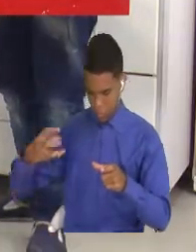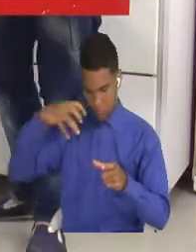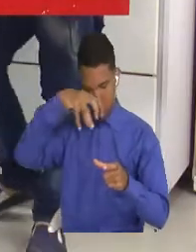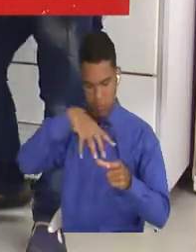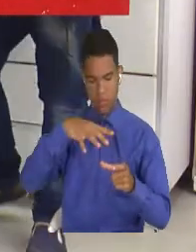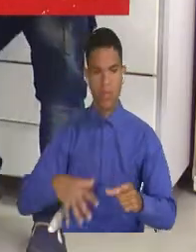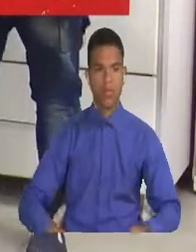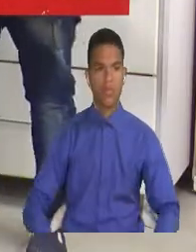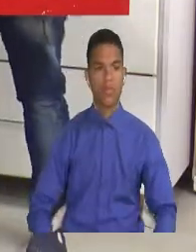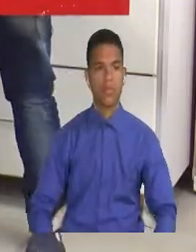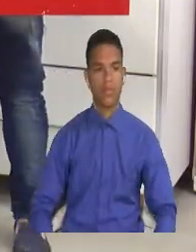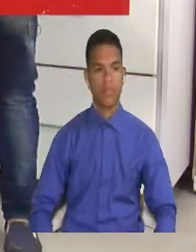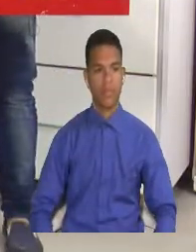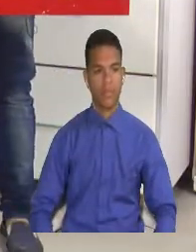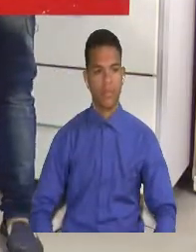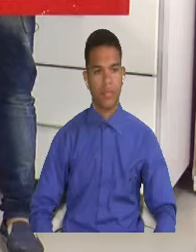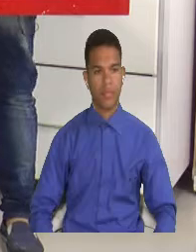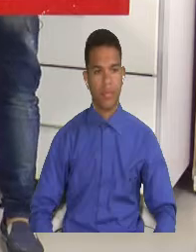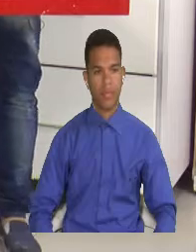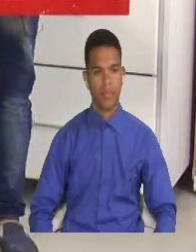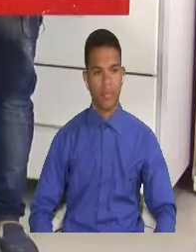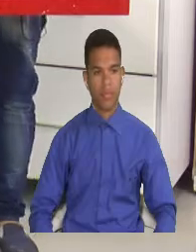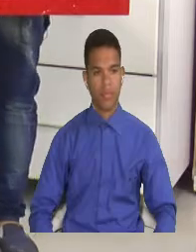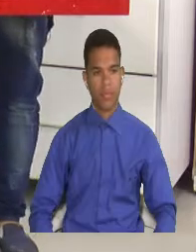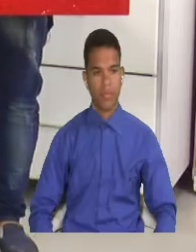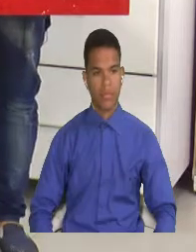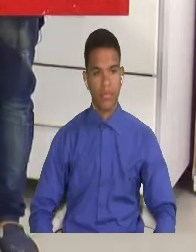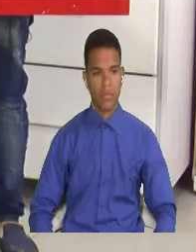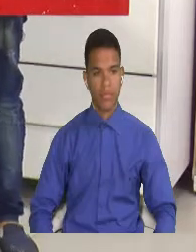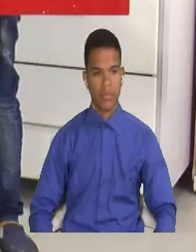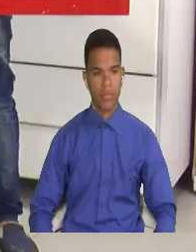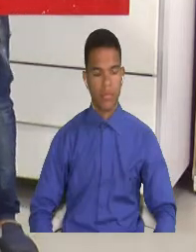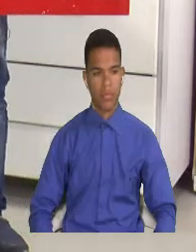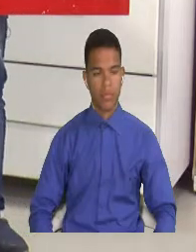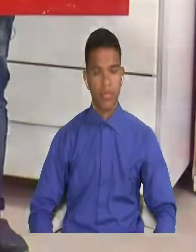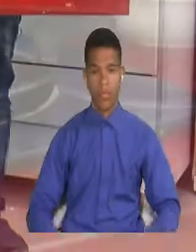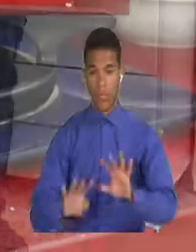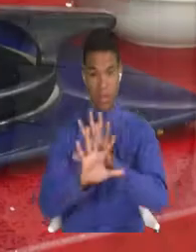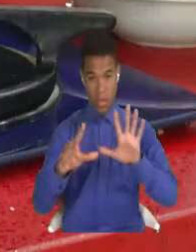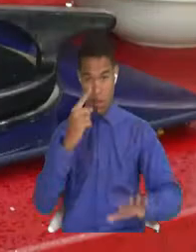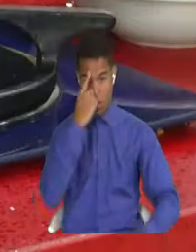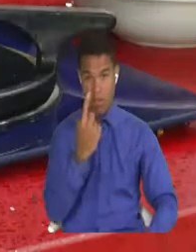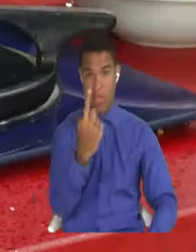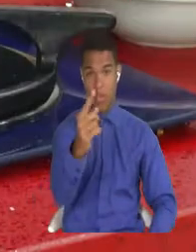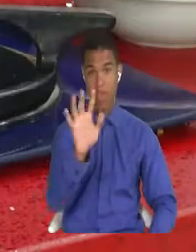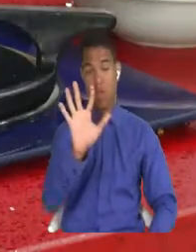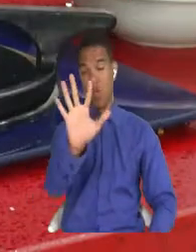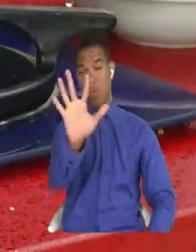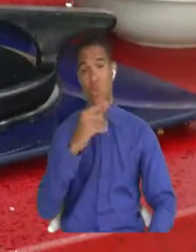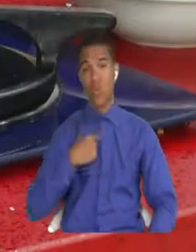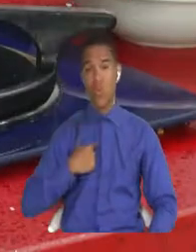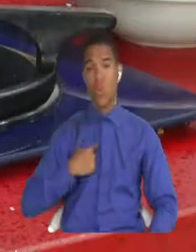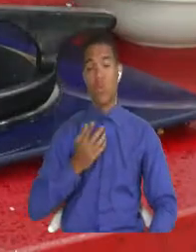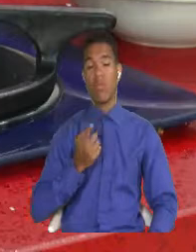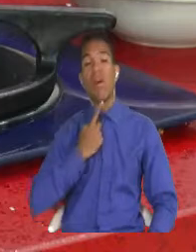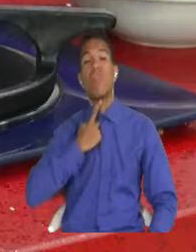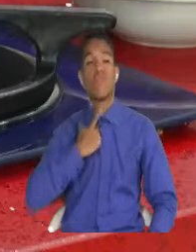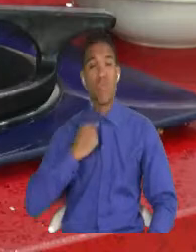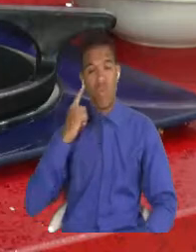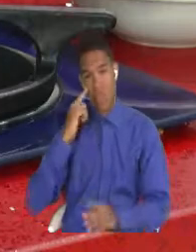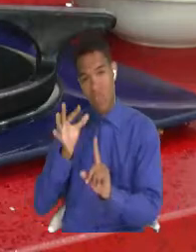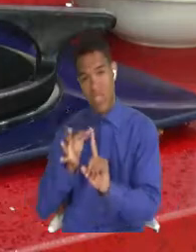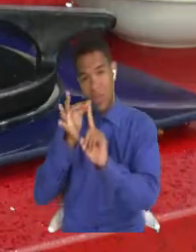giramos. Vale, perfecto. Ok, Roche. Bueno, ya saben ustedes, queridos televidentes, que a mí me encanta dar recomendaditos